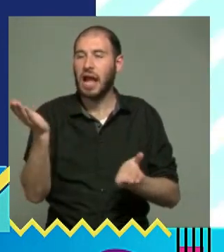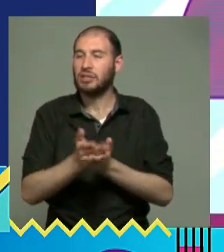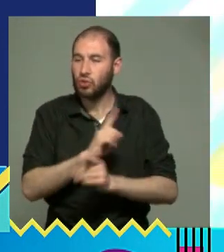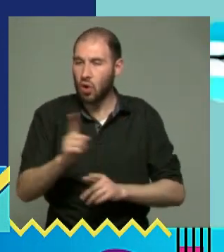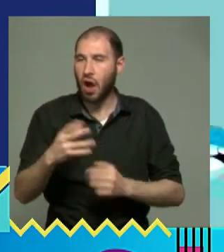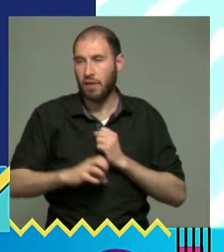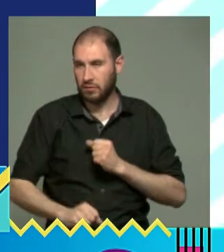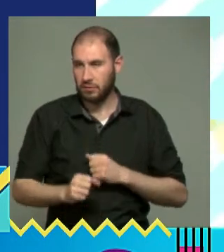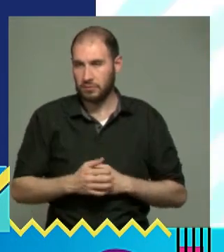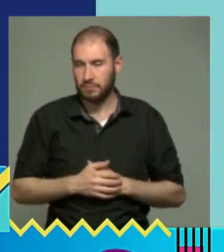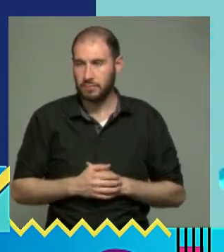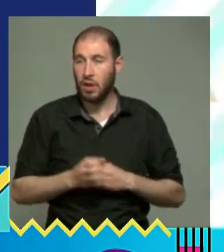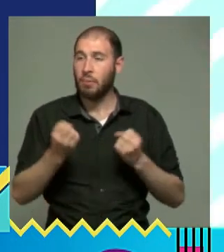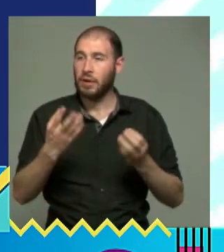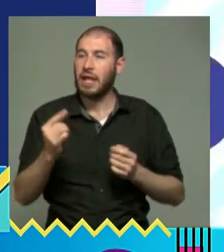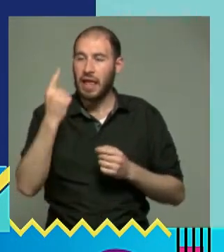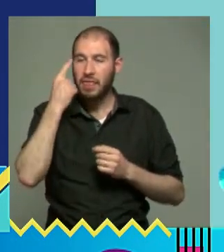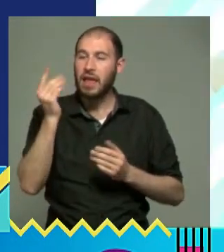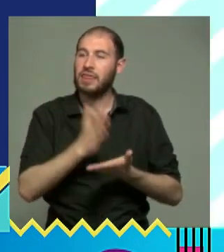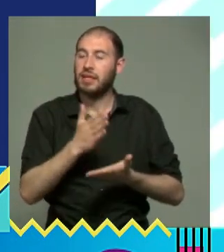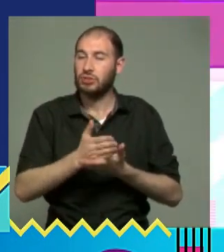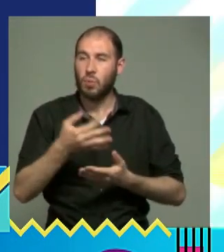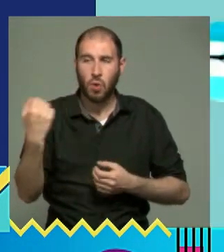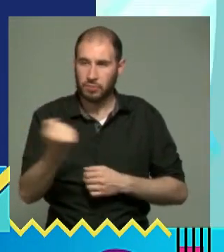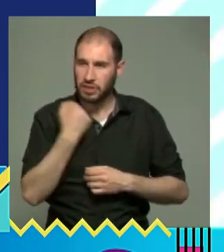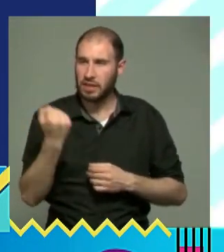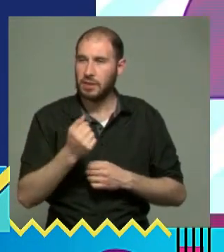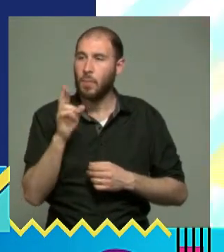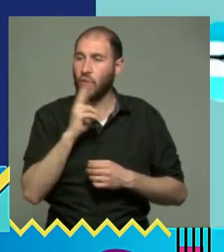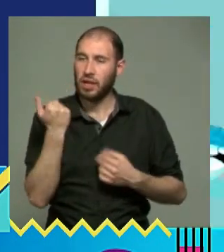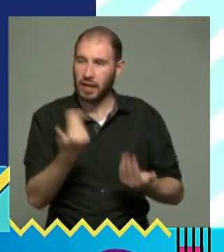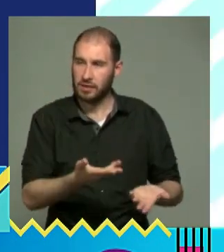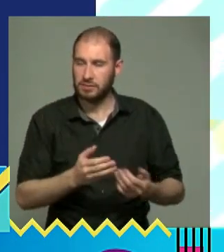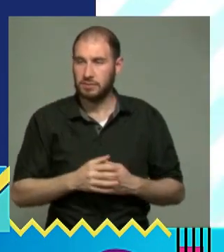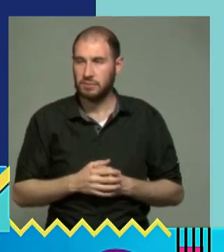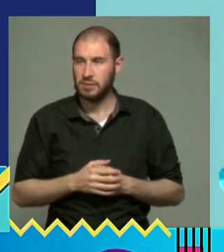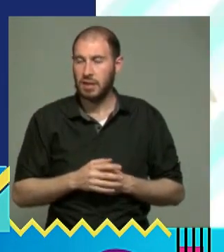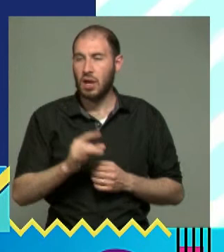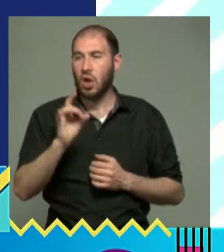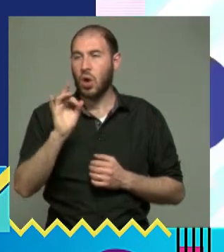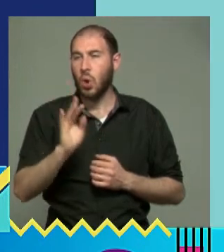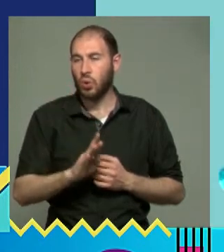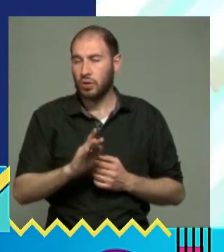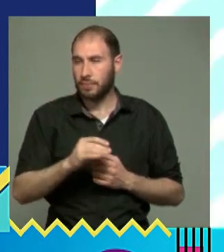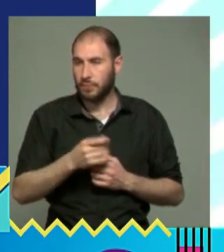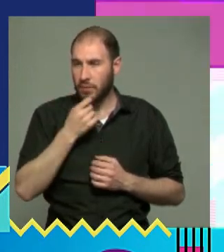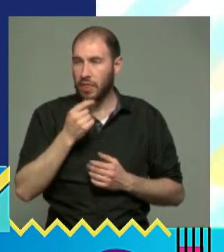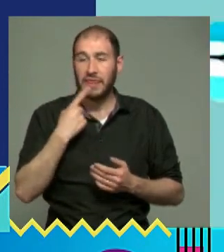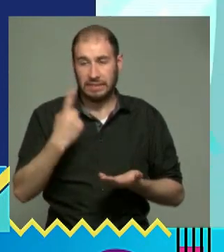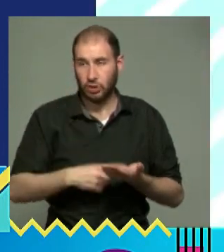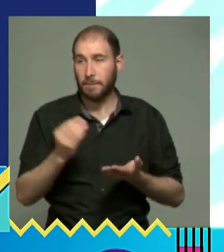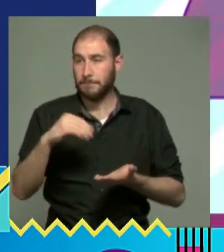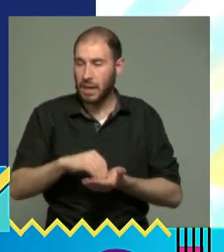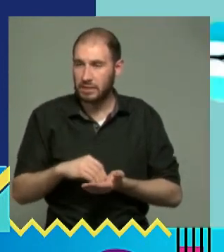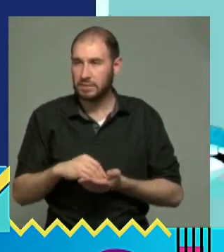despenalización del aborto porque creemos que es un derecho elemental que tienen que tener las mujeres, no solo para poder decidir, sino también